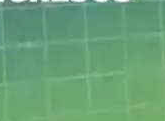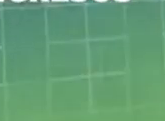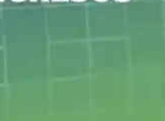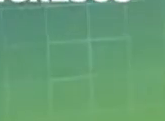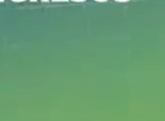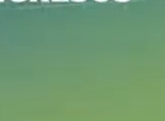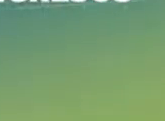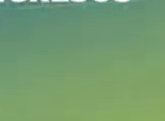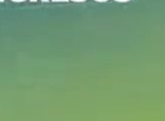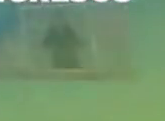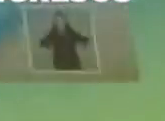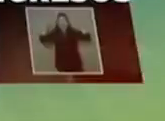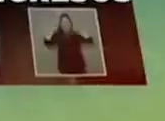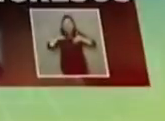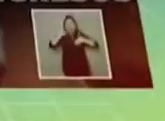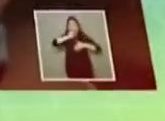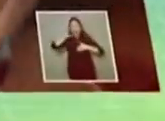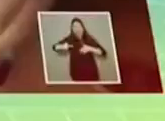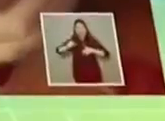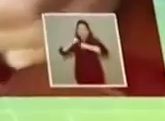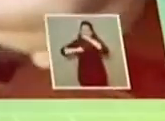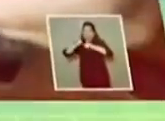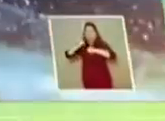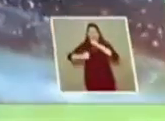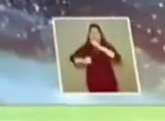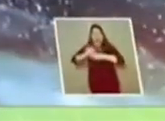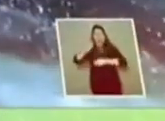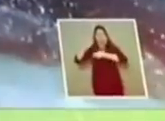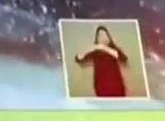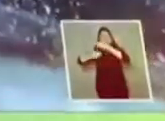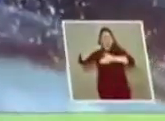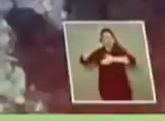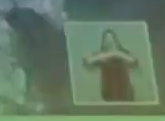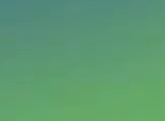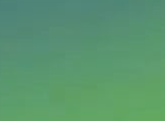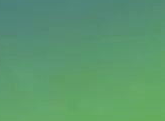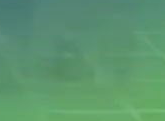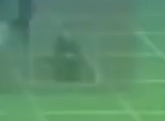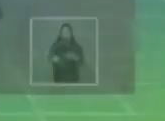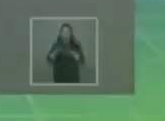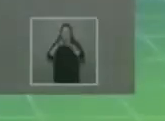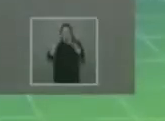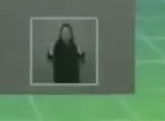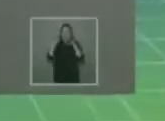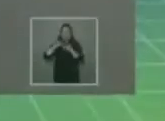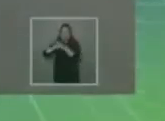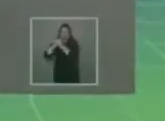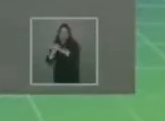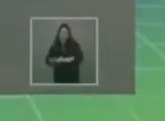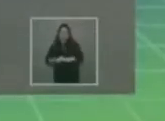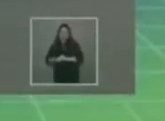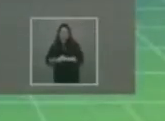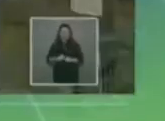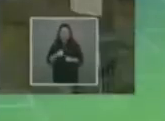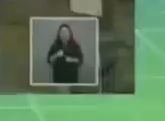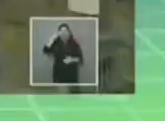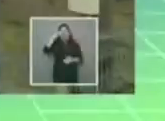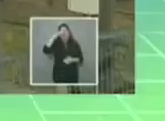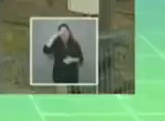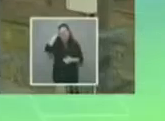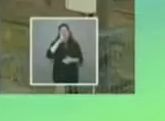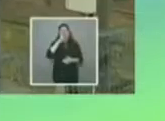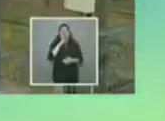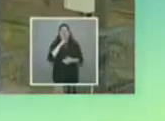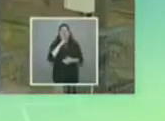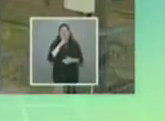haciendo y por esto que te mencionaba de los recicladores de base. Entonces, tenemos la planta central acá en la región de O'Higgins, ya tenemos una